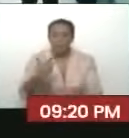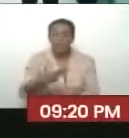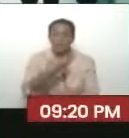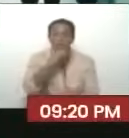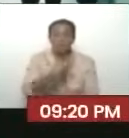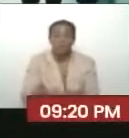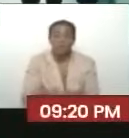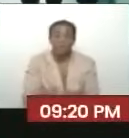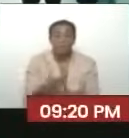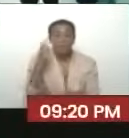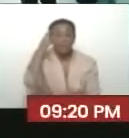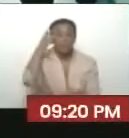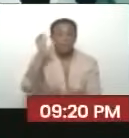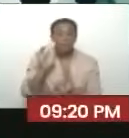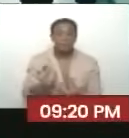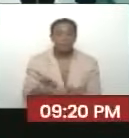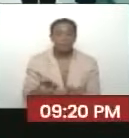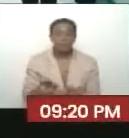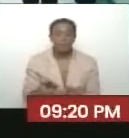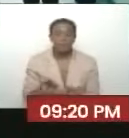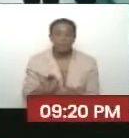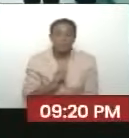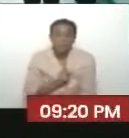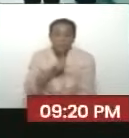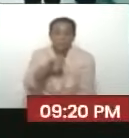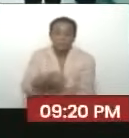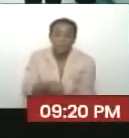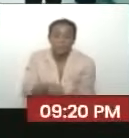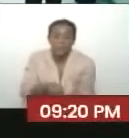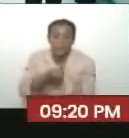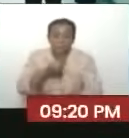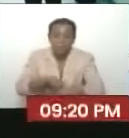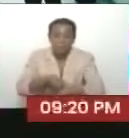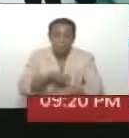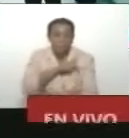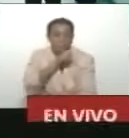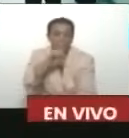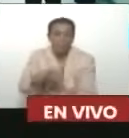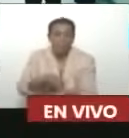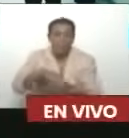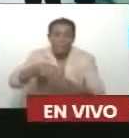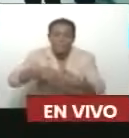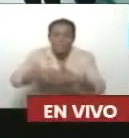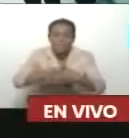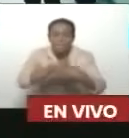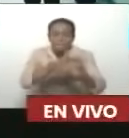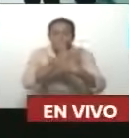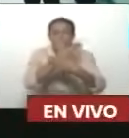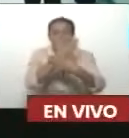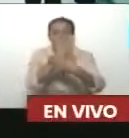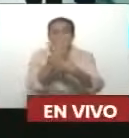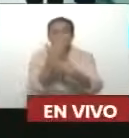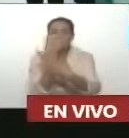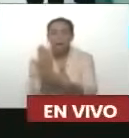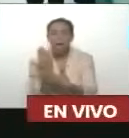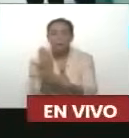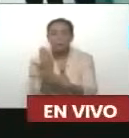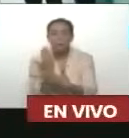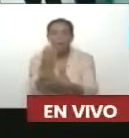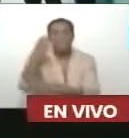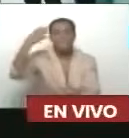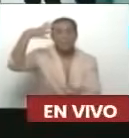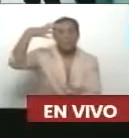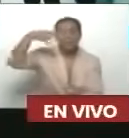diciembre llegó la hora, al amanecer, lindo y